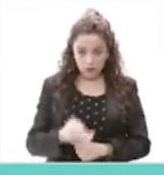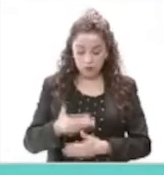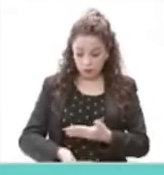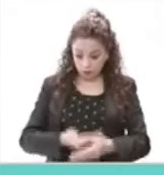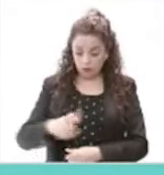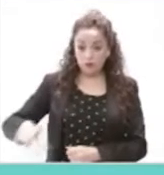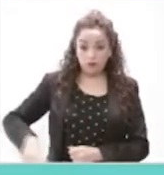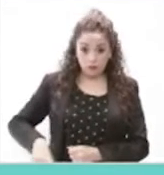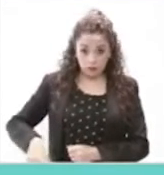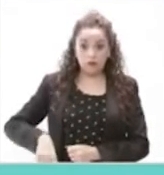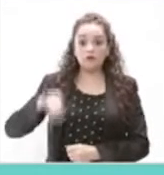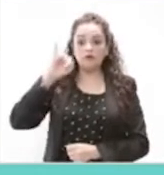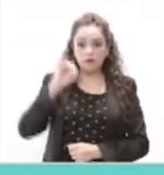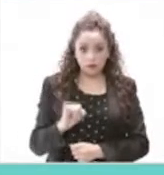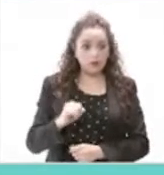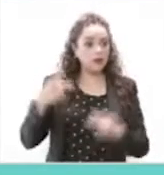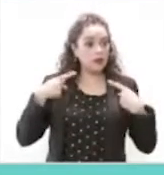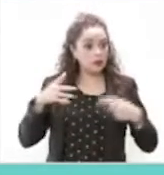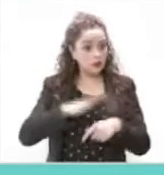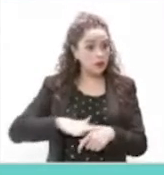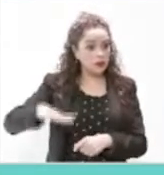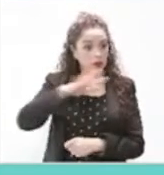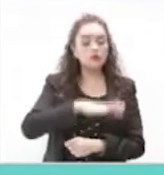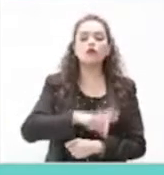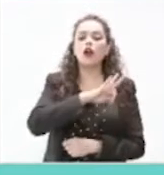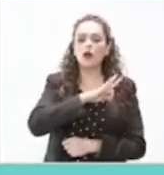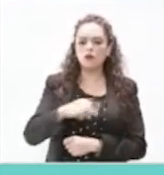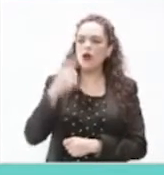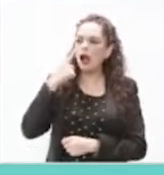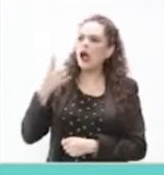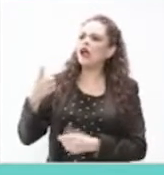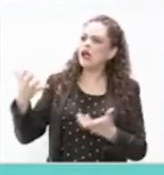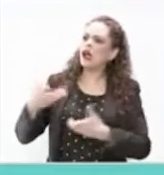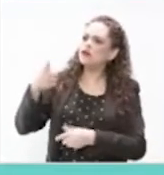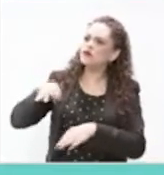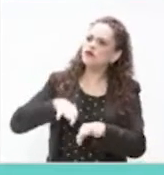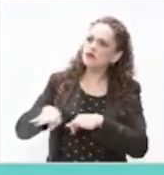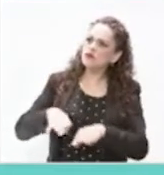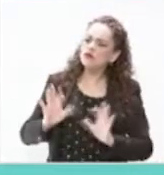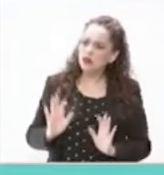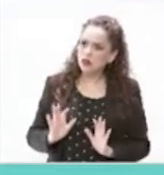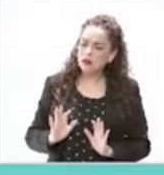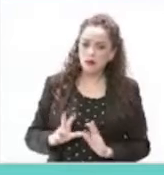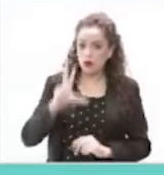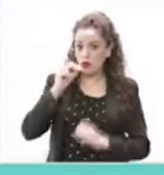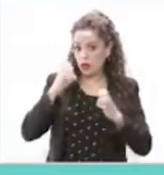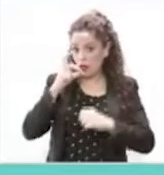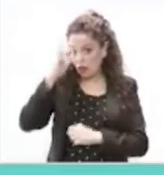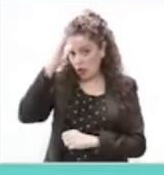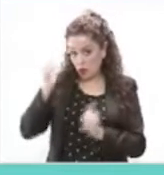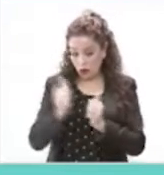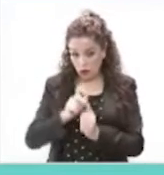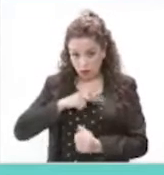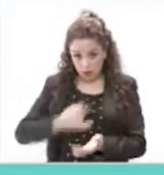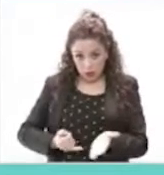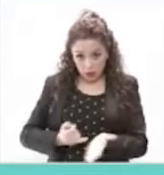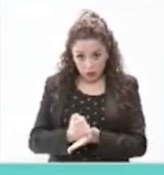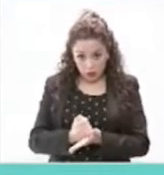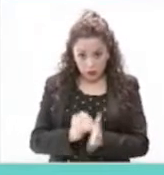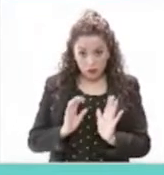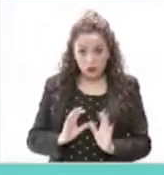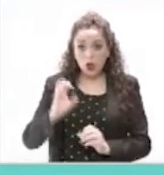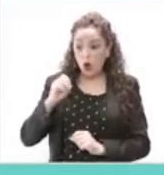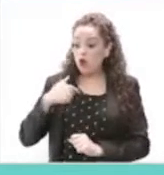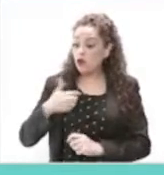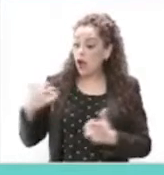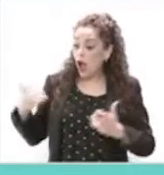públicos, estamos sujetos al escrutinio público, a que no se compartan determinadas decisiones y que nuestro actuar sea